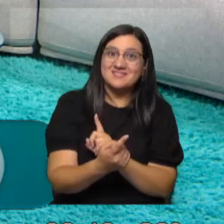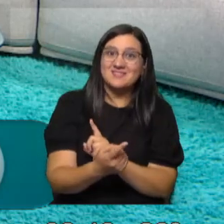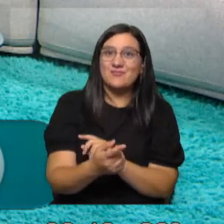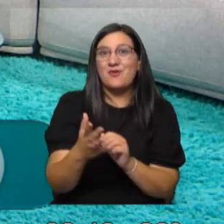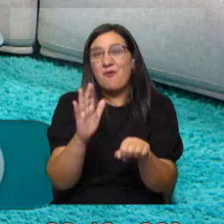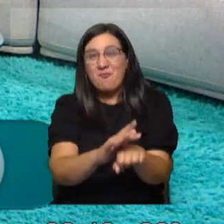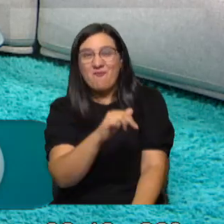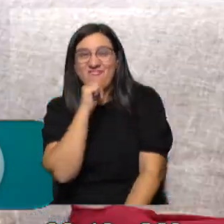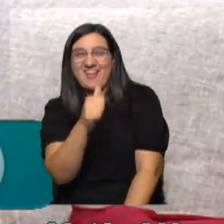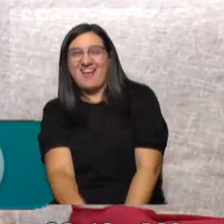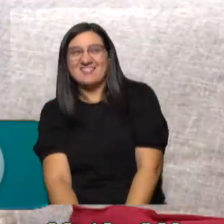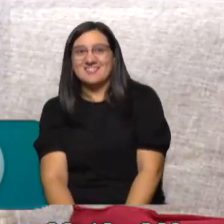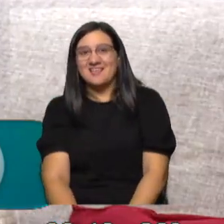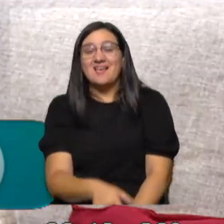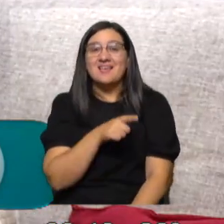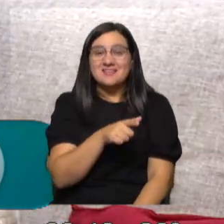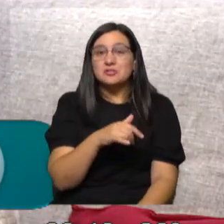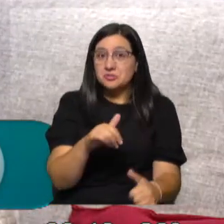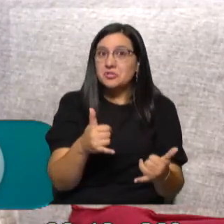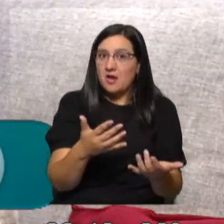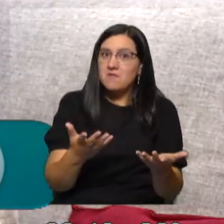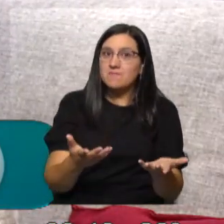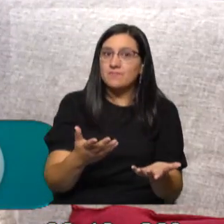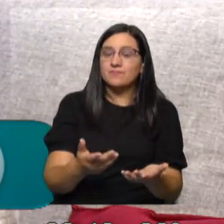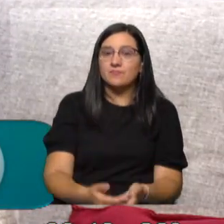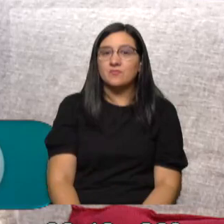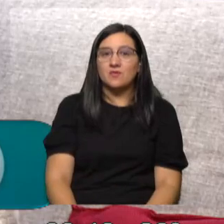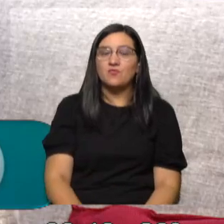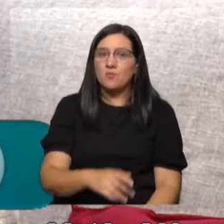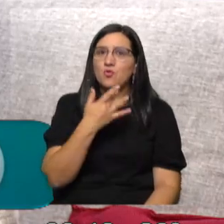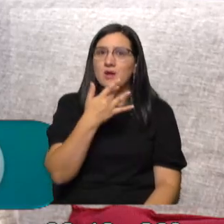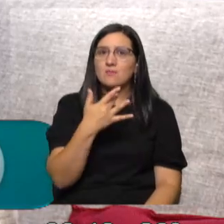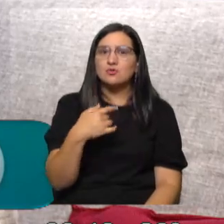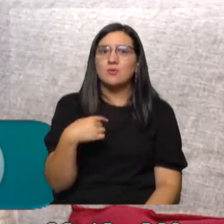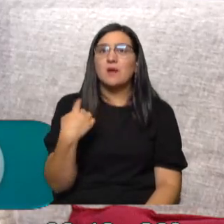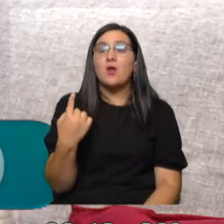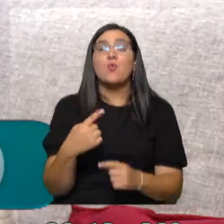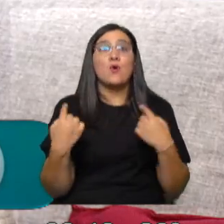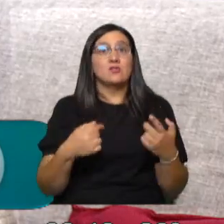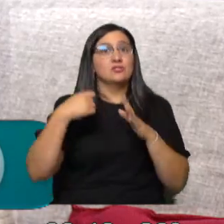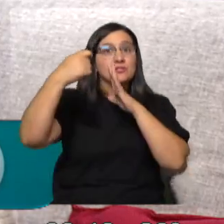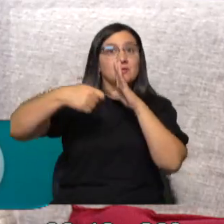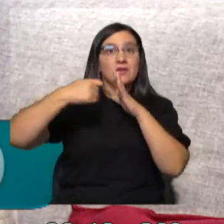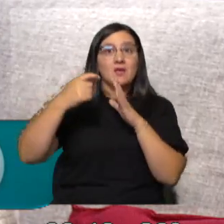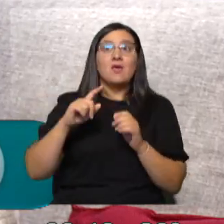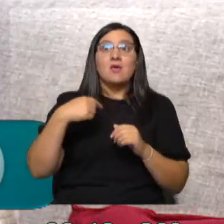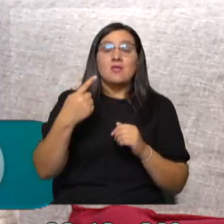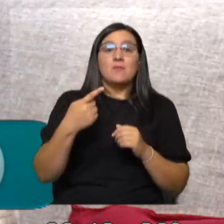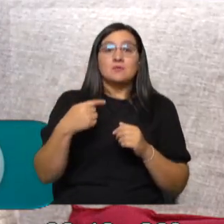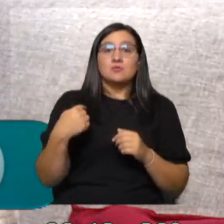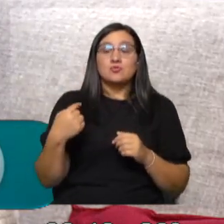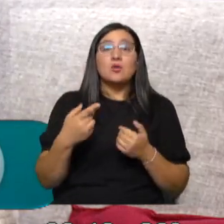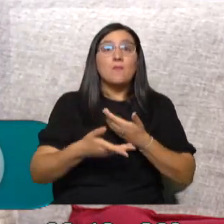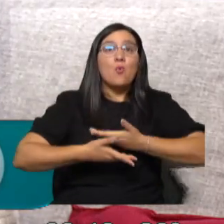venganza. Y ese recorrido ya hizo que sea, muy, muy hermoso para nuestro cine. Y después, estrenamos nosotros